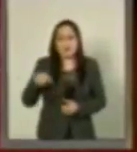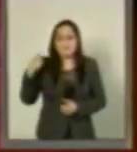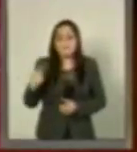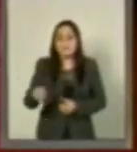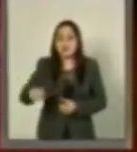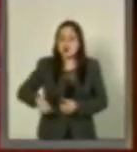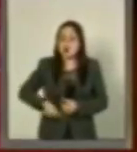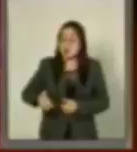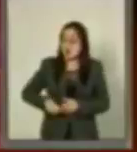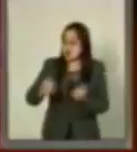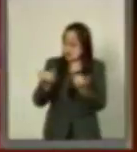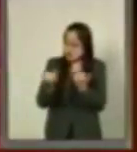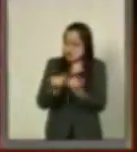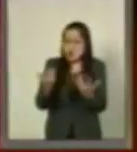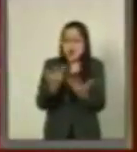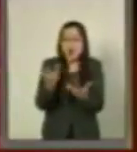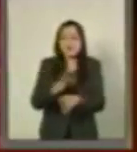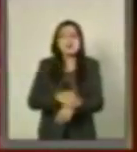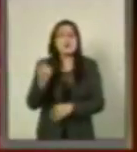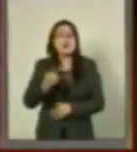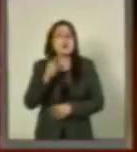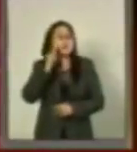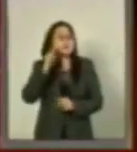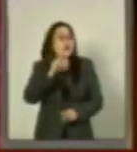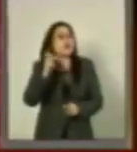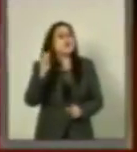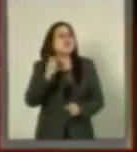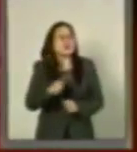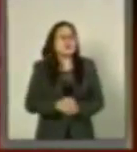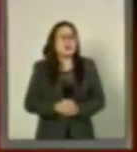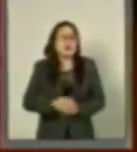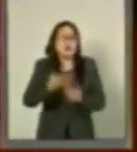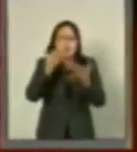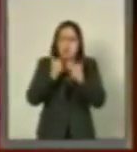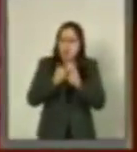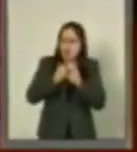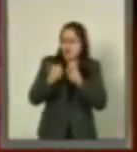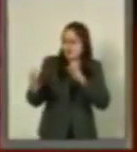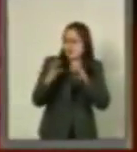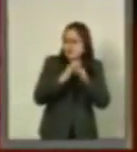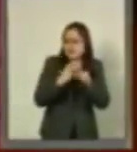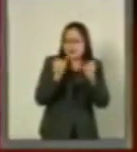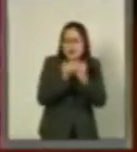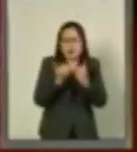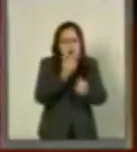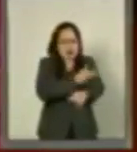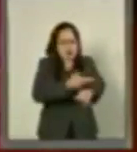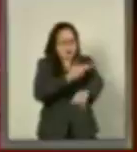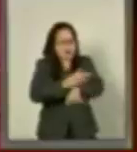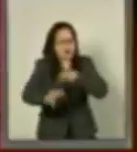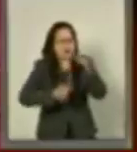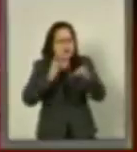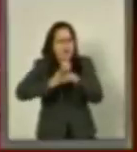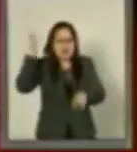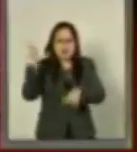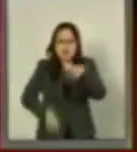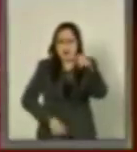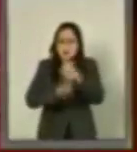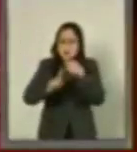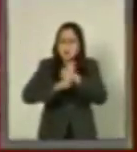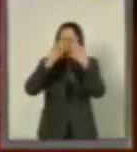mismo porque quizás también no ha encontrado una respuesta de cómo combatir esta situación.